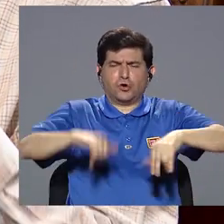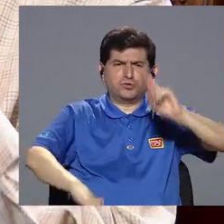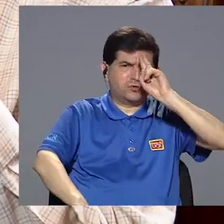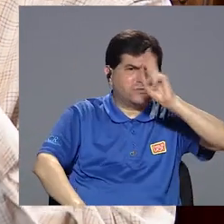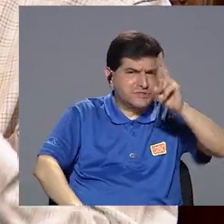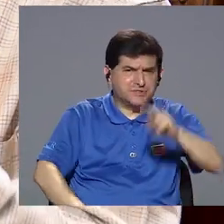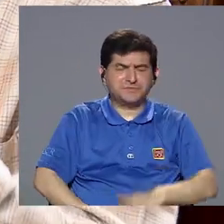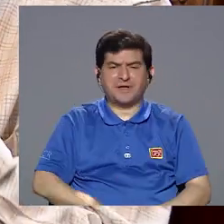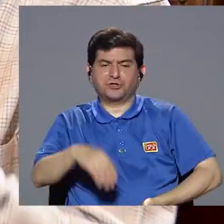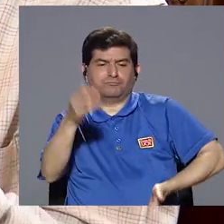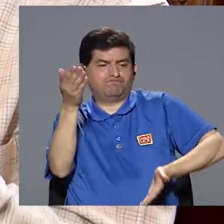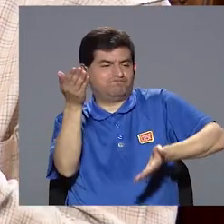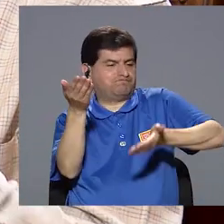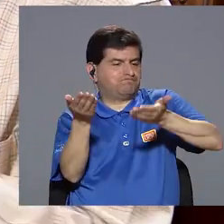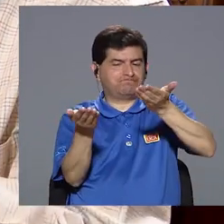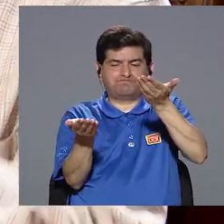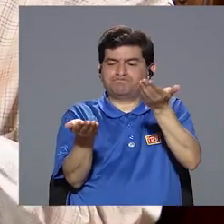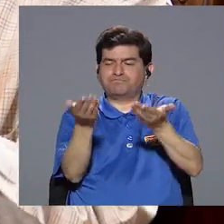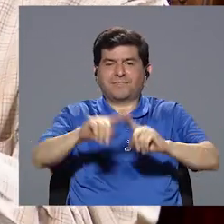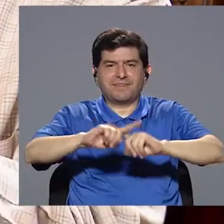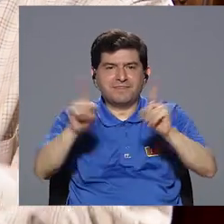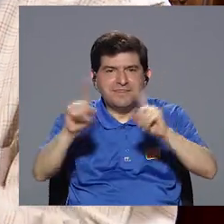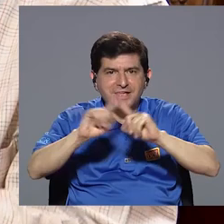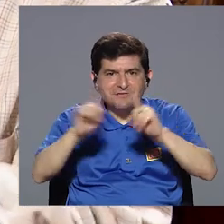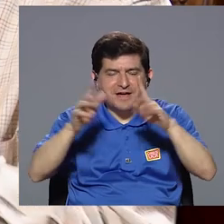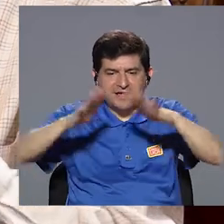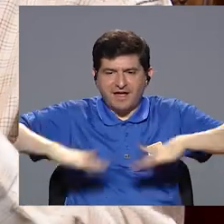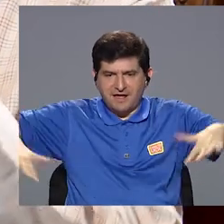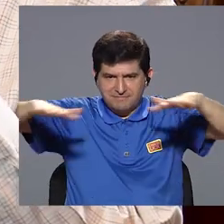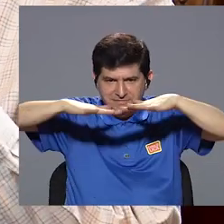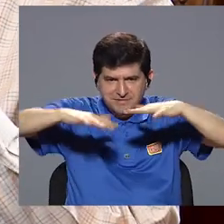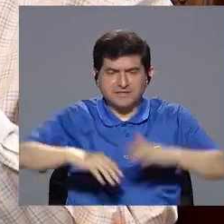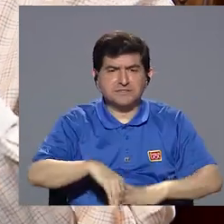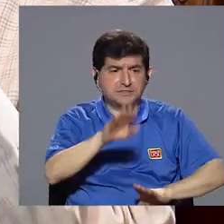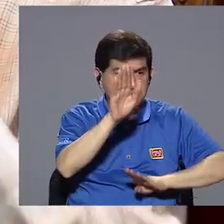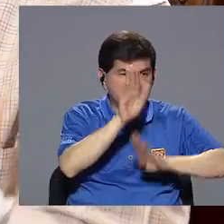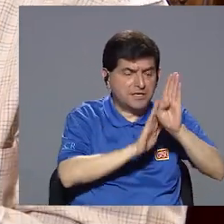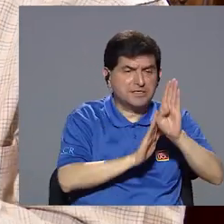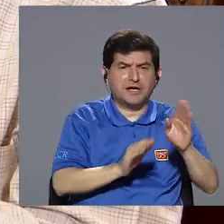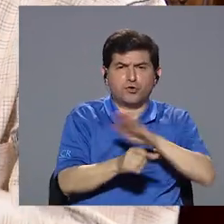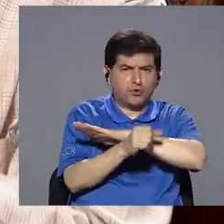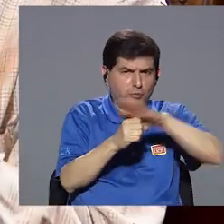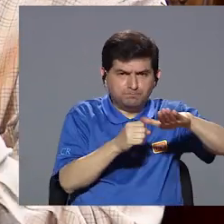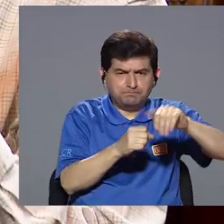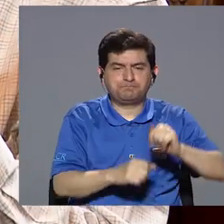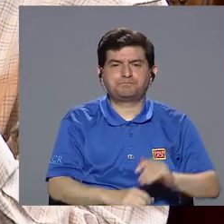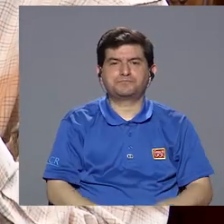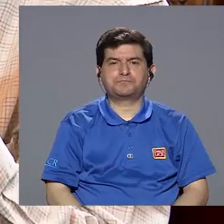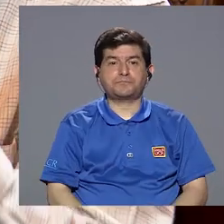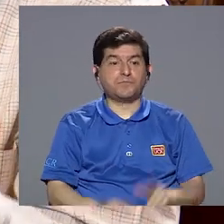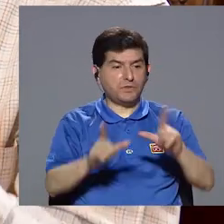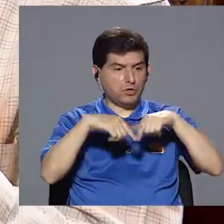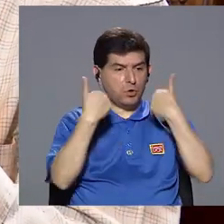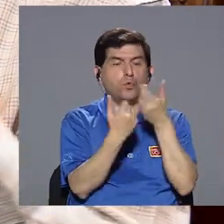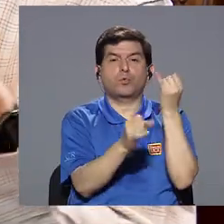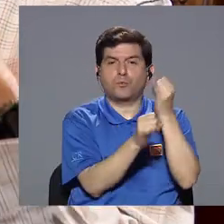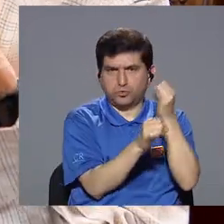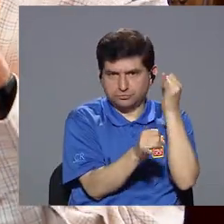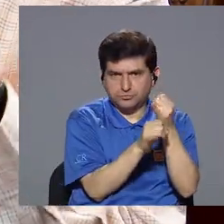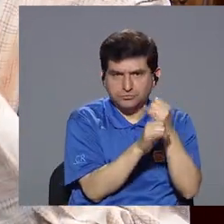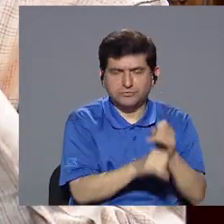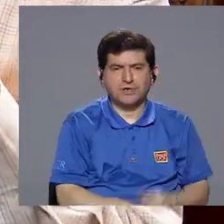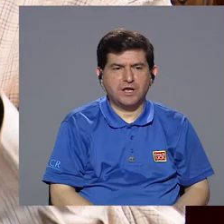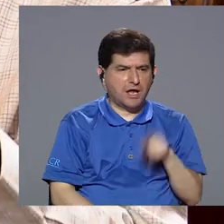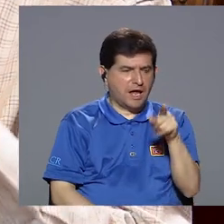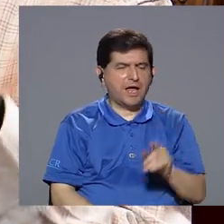respeto al equilibrio entre estos diferentes ámbitos al desarrollo integral entonces ahí hay sectores del instituto